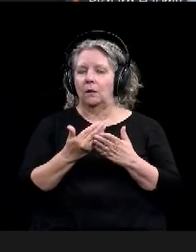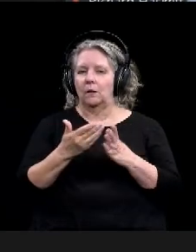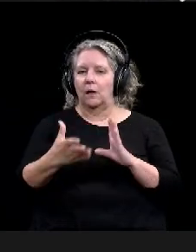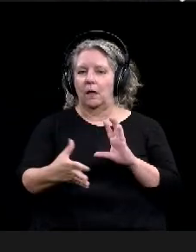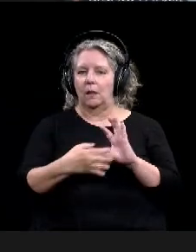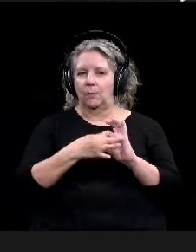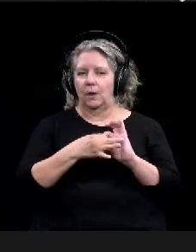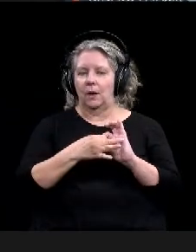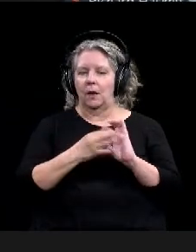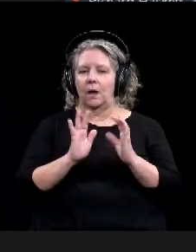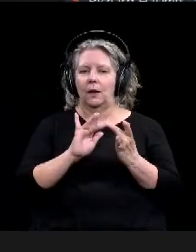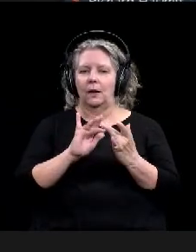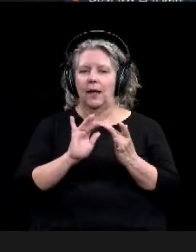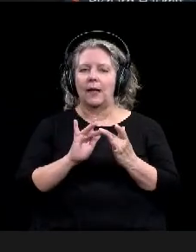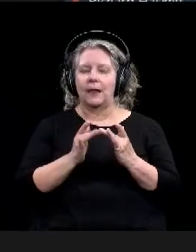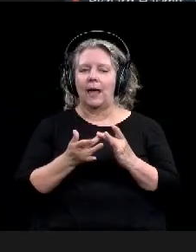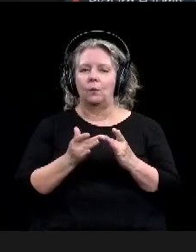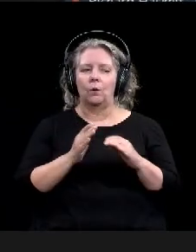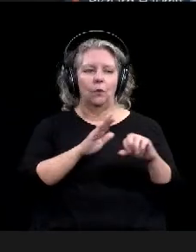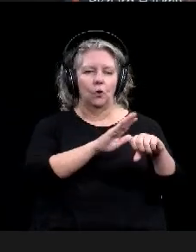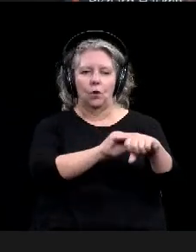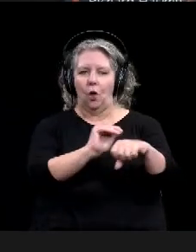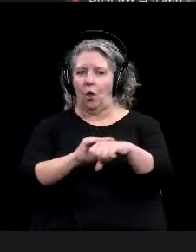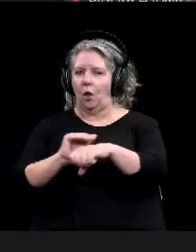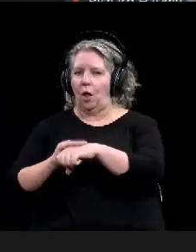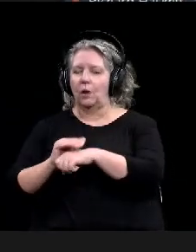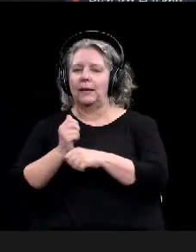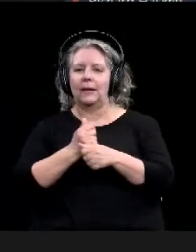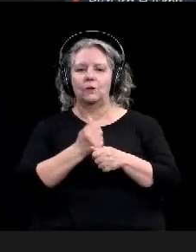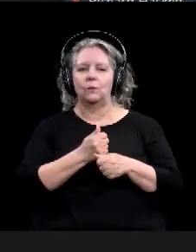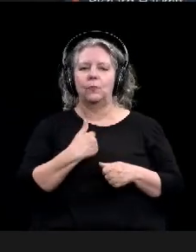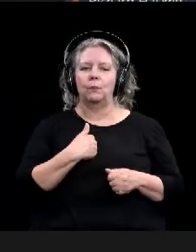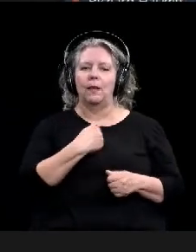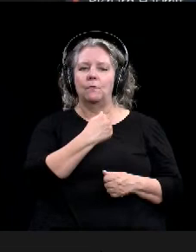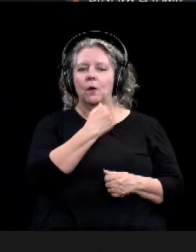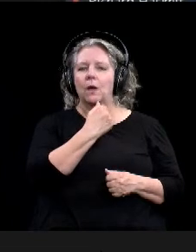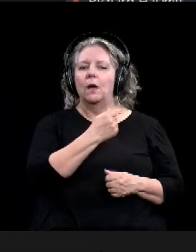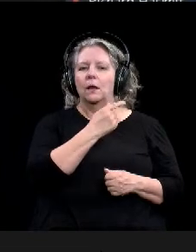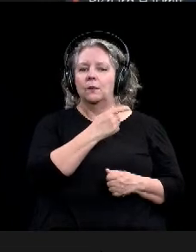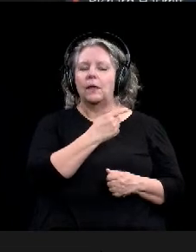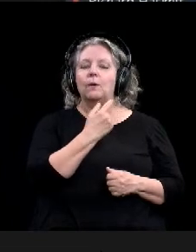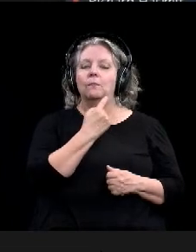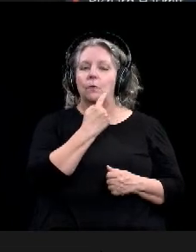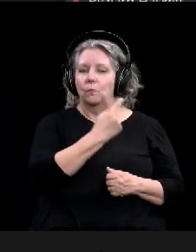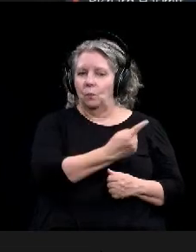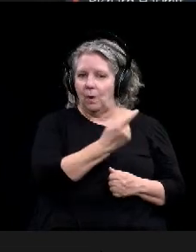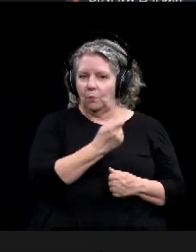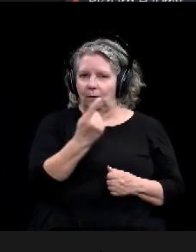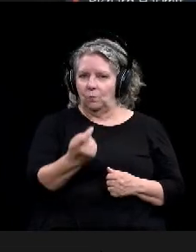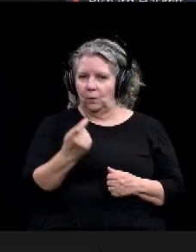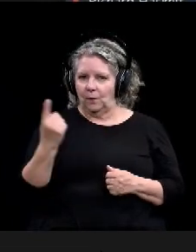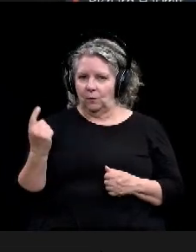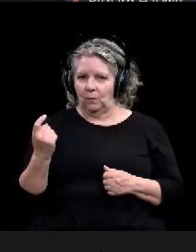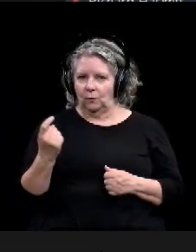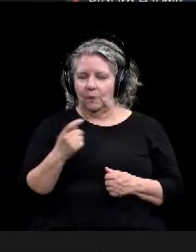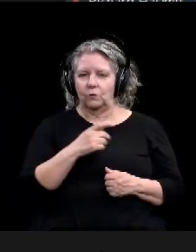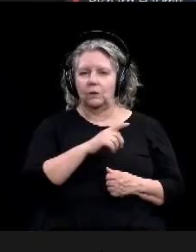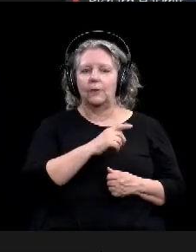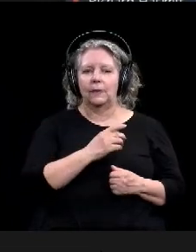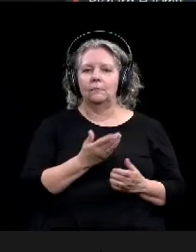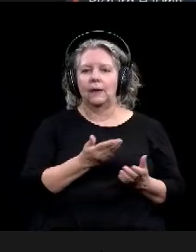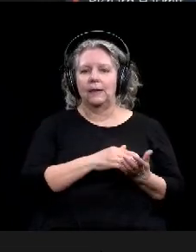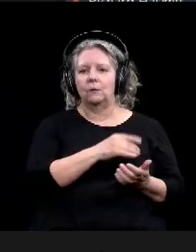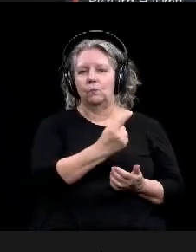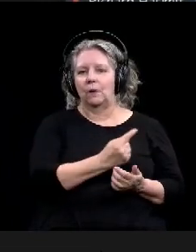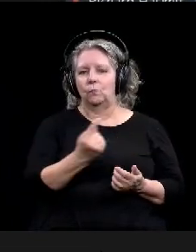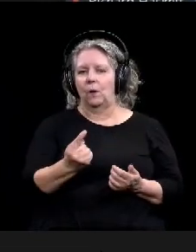dos preguntas cada una con en unos minutos seguidamente en xàbia con fax for y